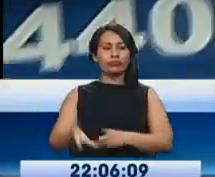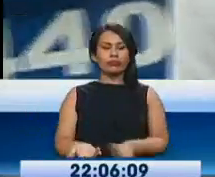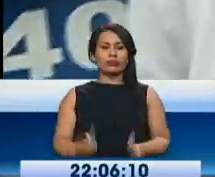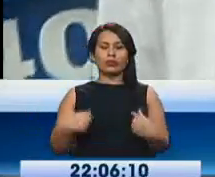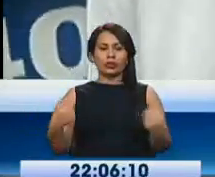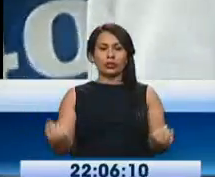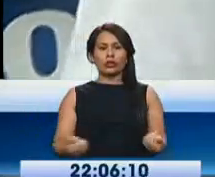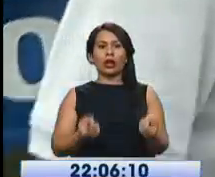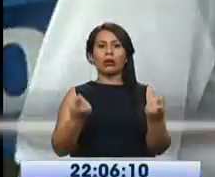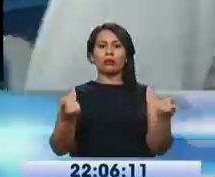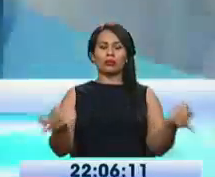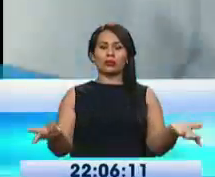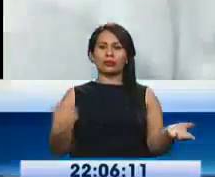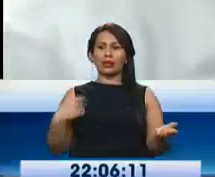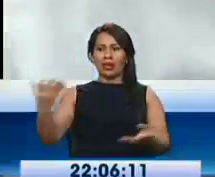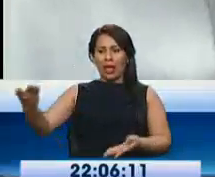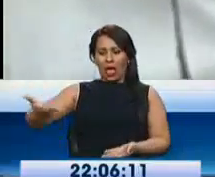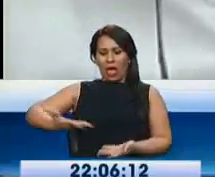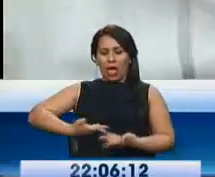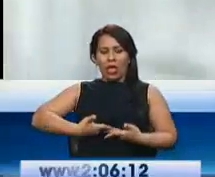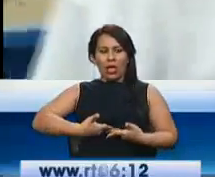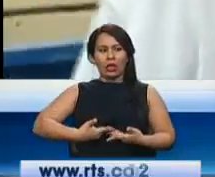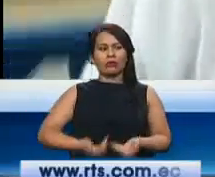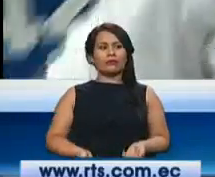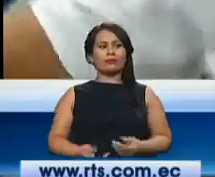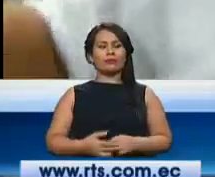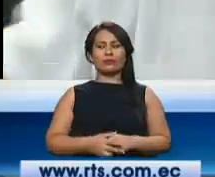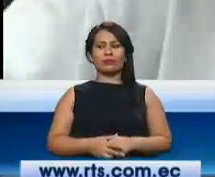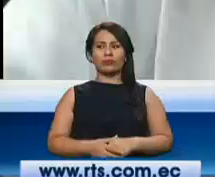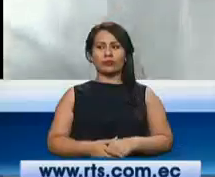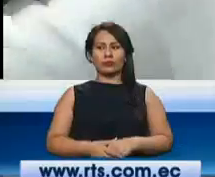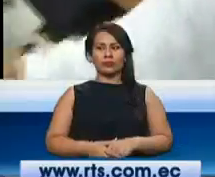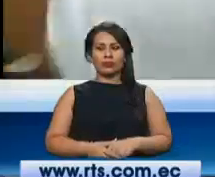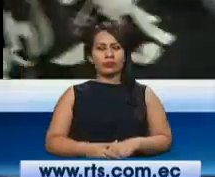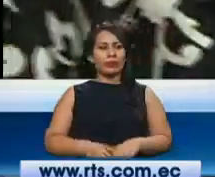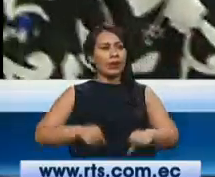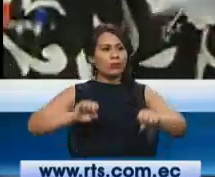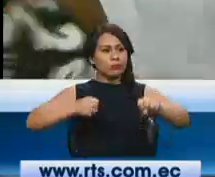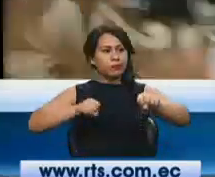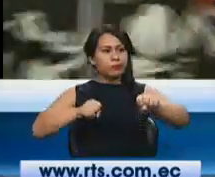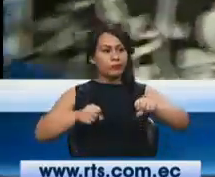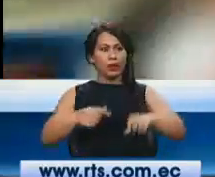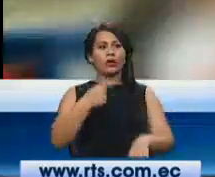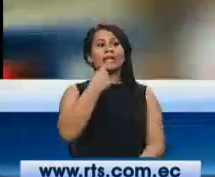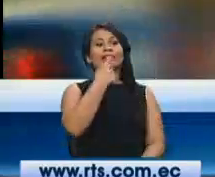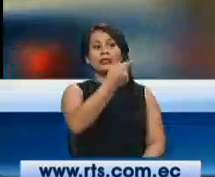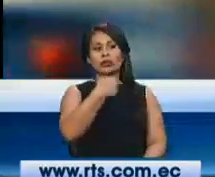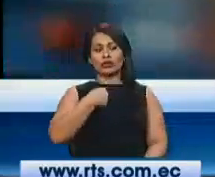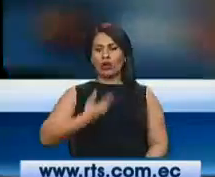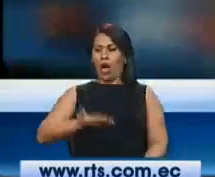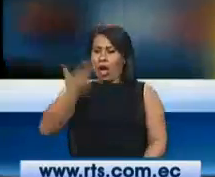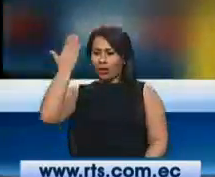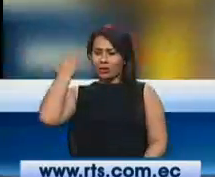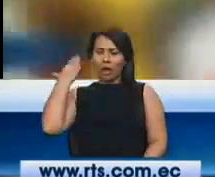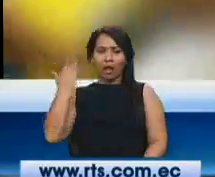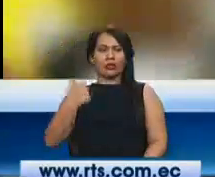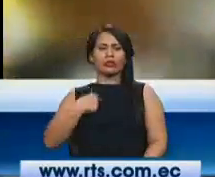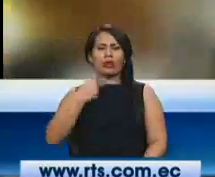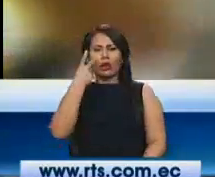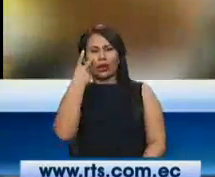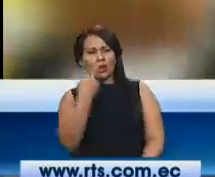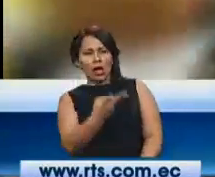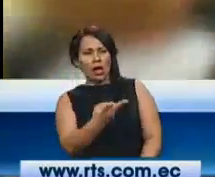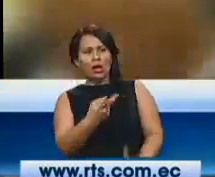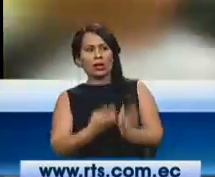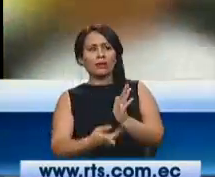sacarle el cuerpo aquí y se clavó esto. O sea, se clavó. Yo, él en la moto y yo en la otra que va adelante. En este caso, la persona es un motociclista.